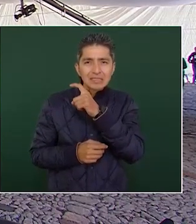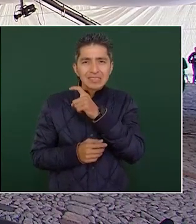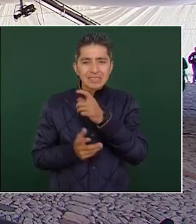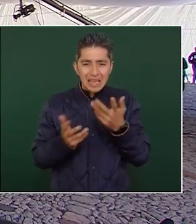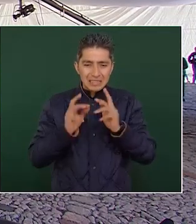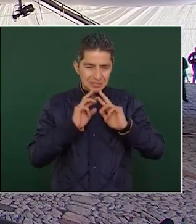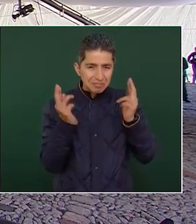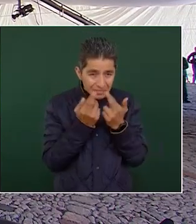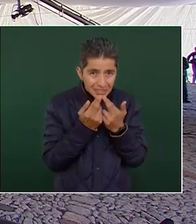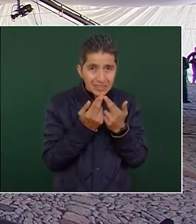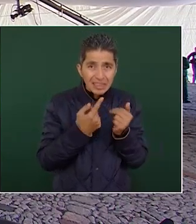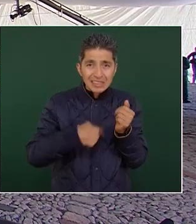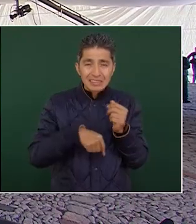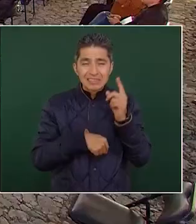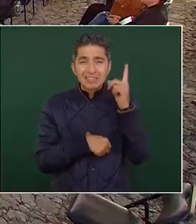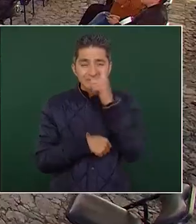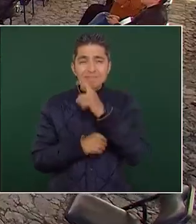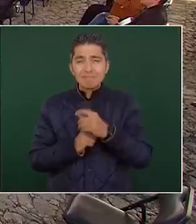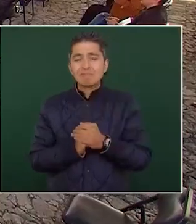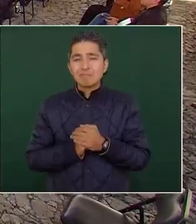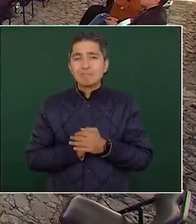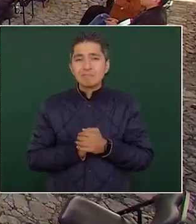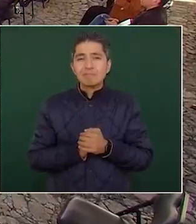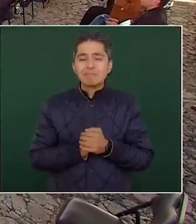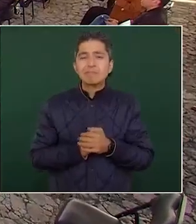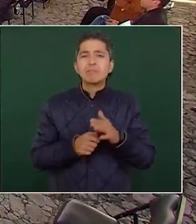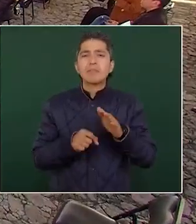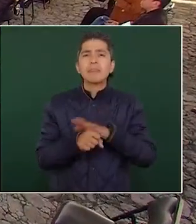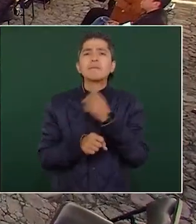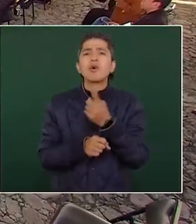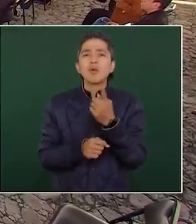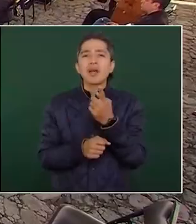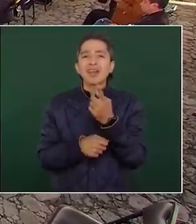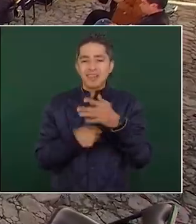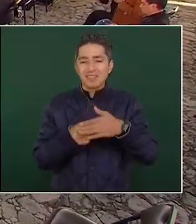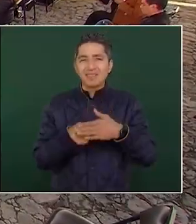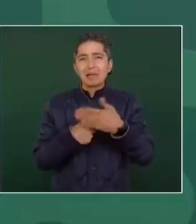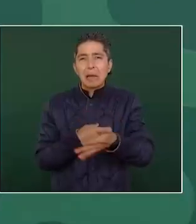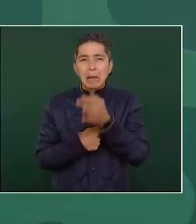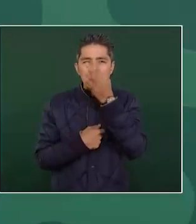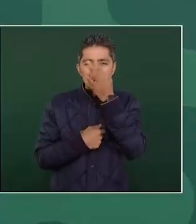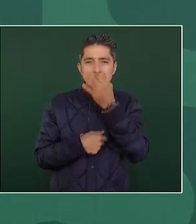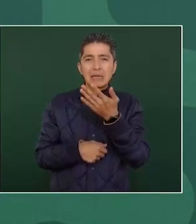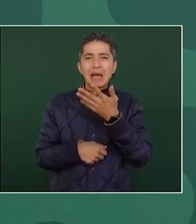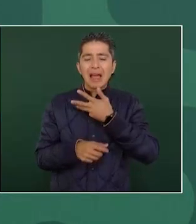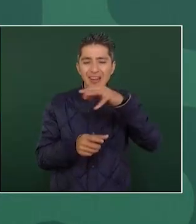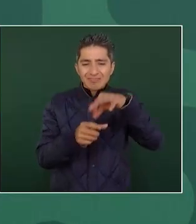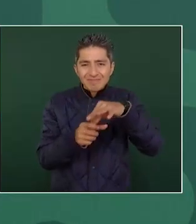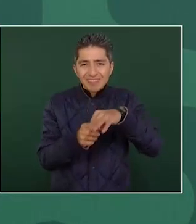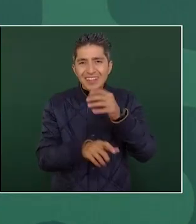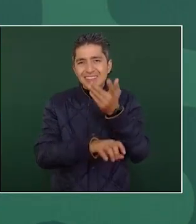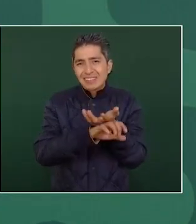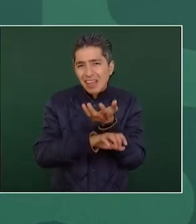cabo, porque hay elecciones en Estados